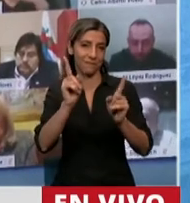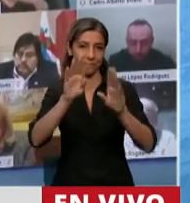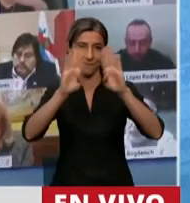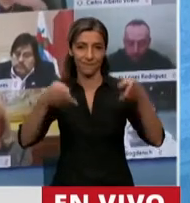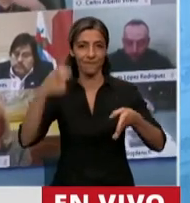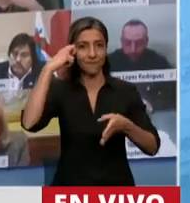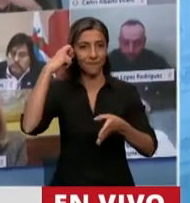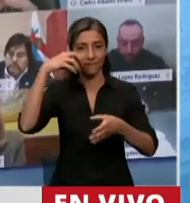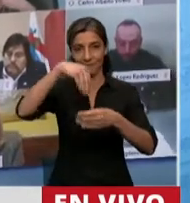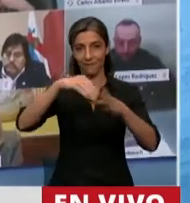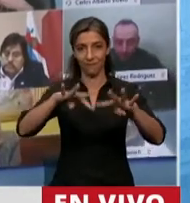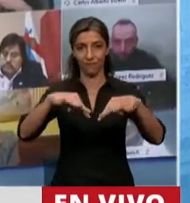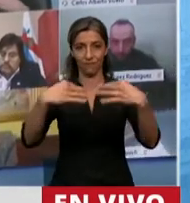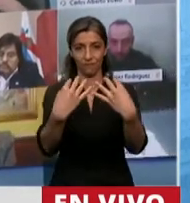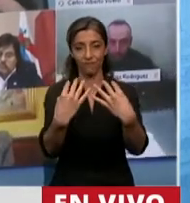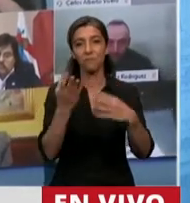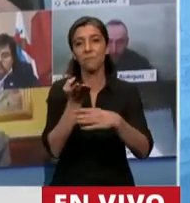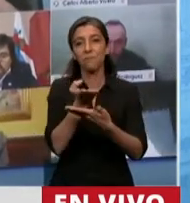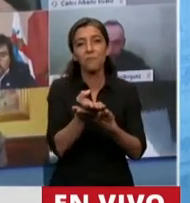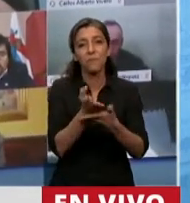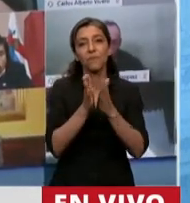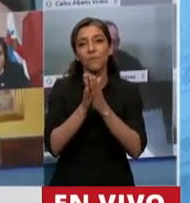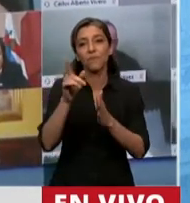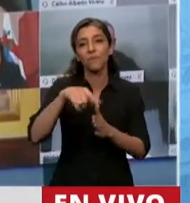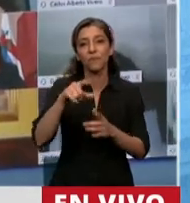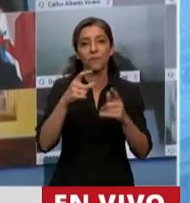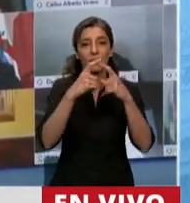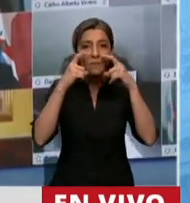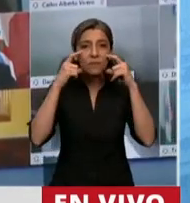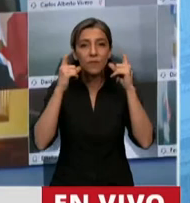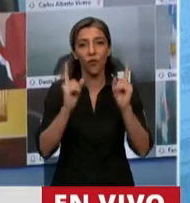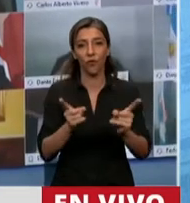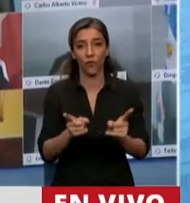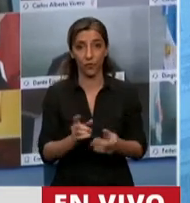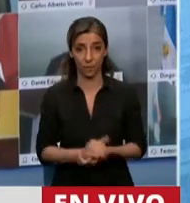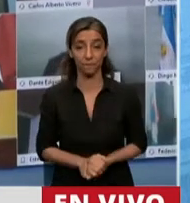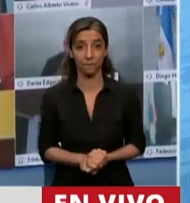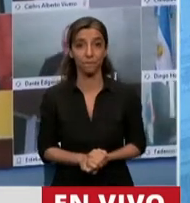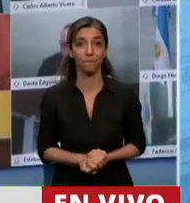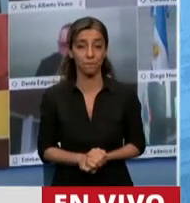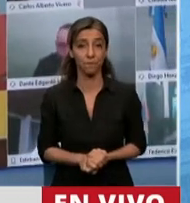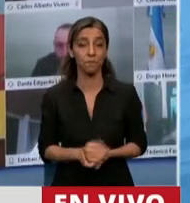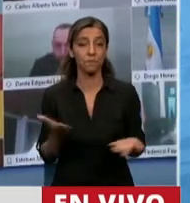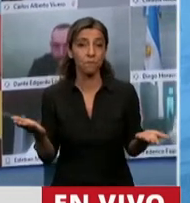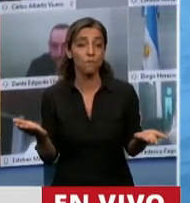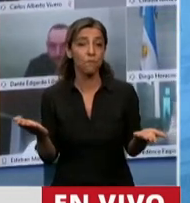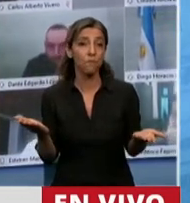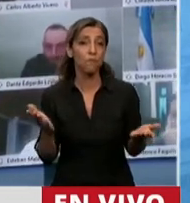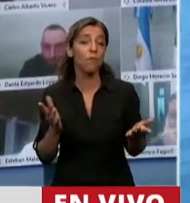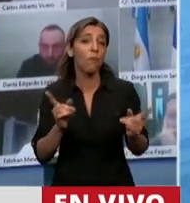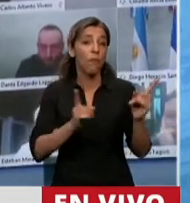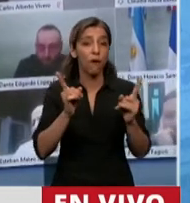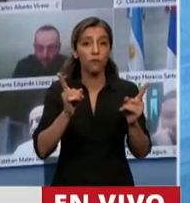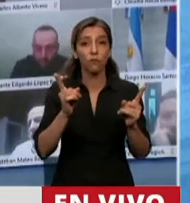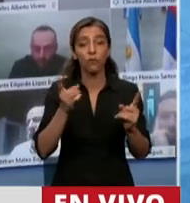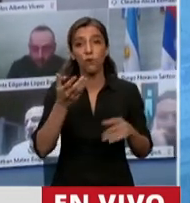como corresponde el tapaboca o el barbijo, porque mientras ellos hablan pueden ser personas